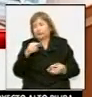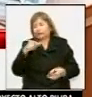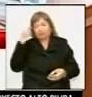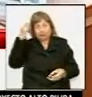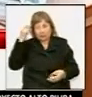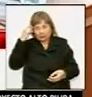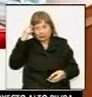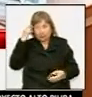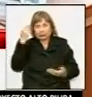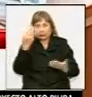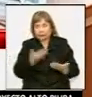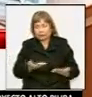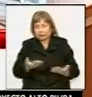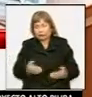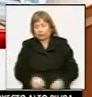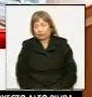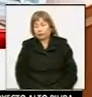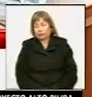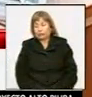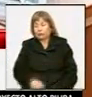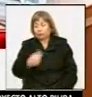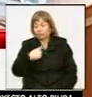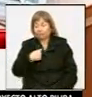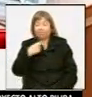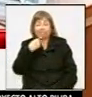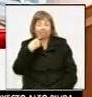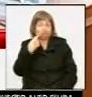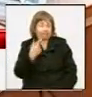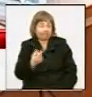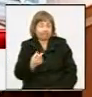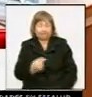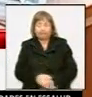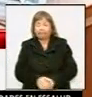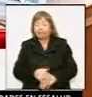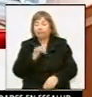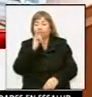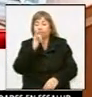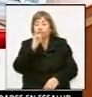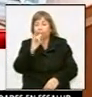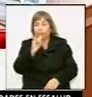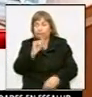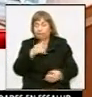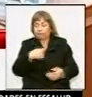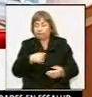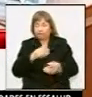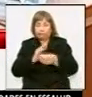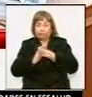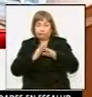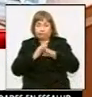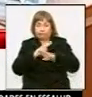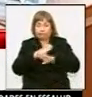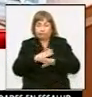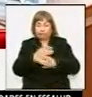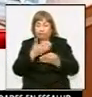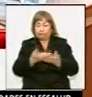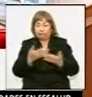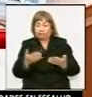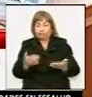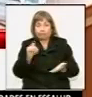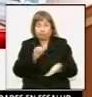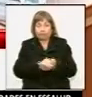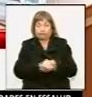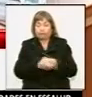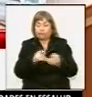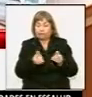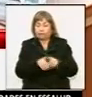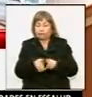político, señores. Entonces, a eso estoy invocando, presidente, estoy exhortando por intermedio suyo, traslade, y que también